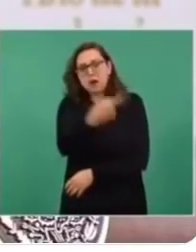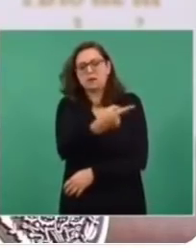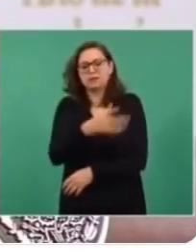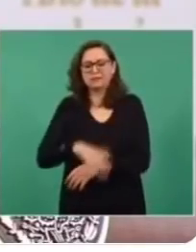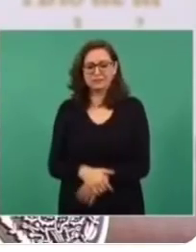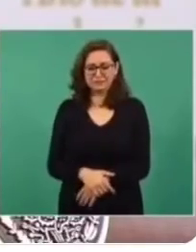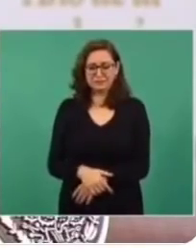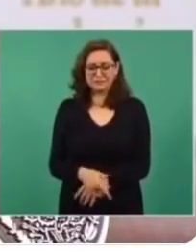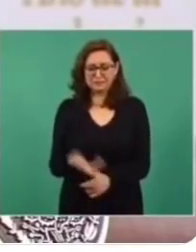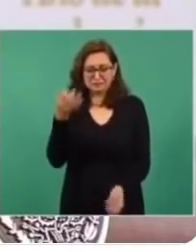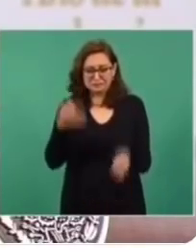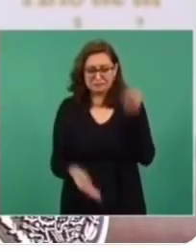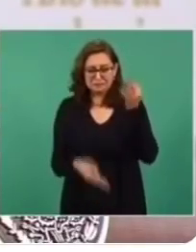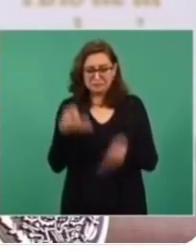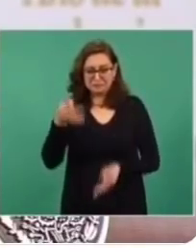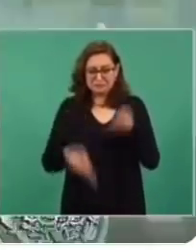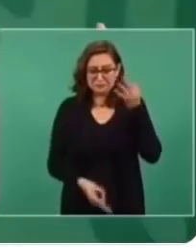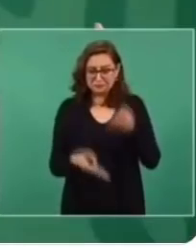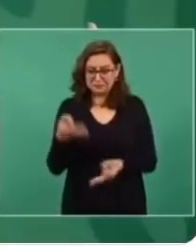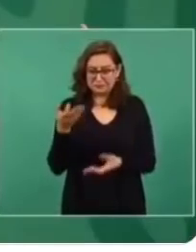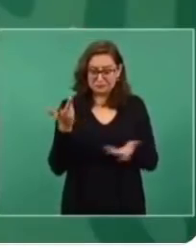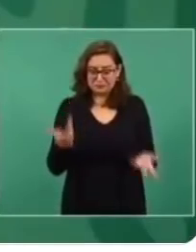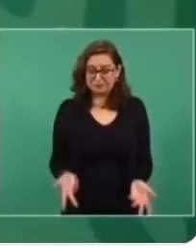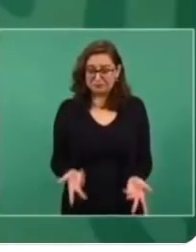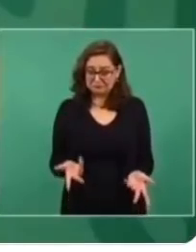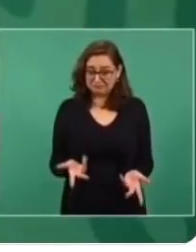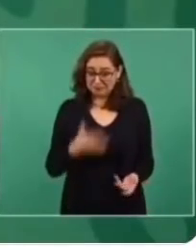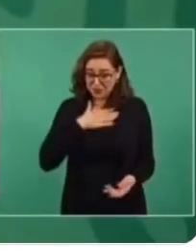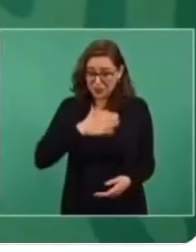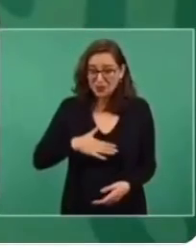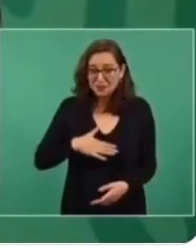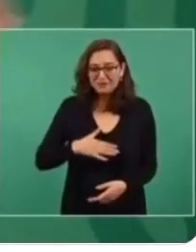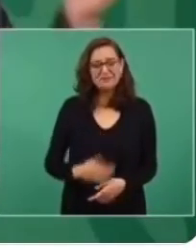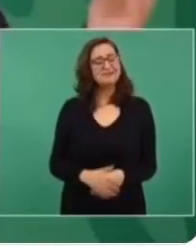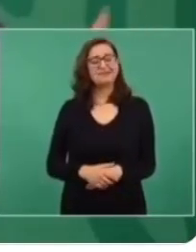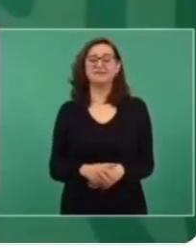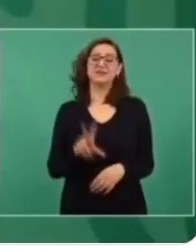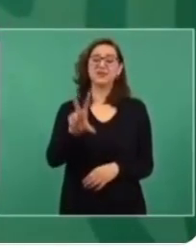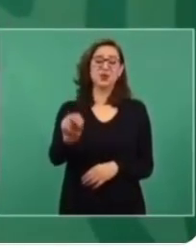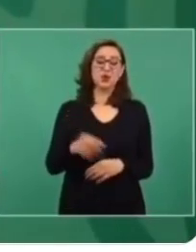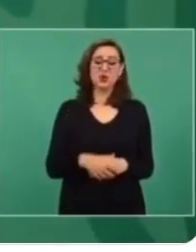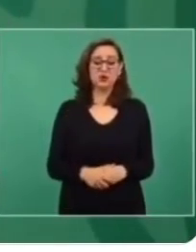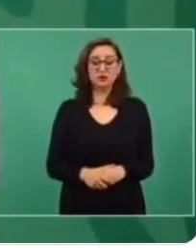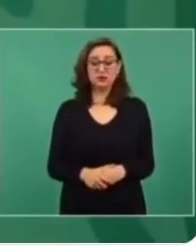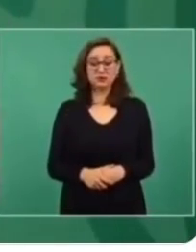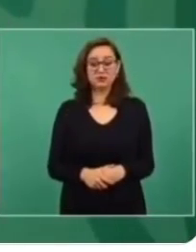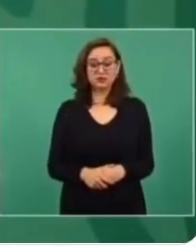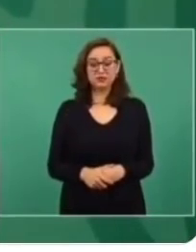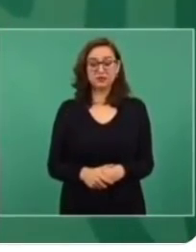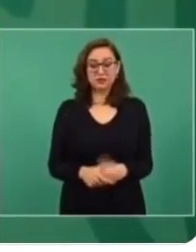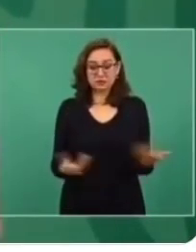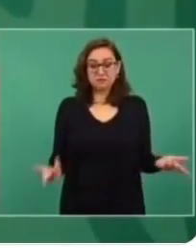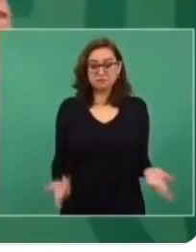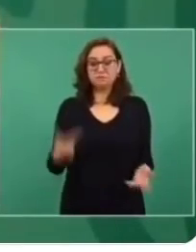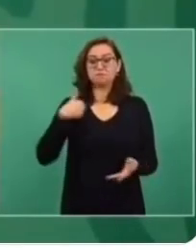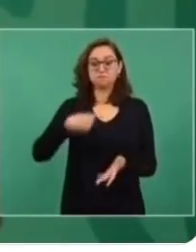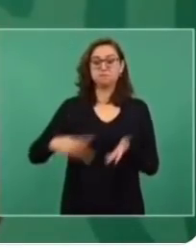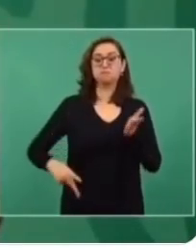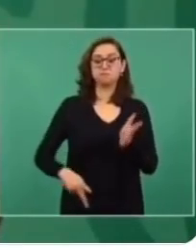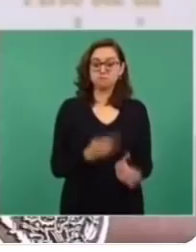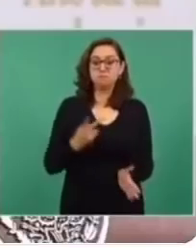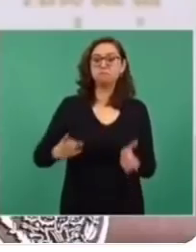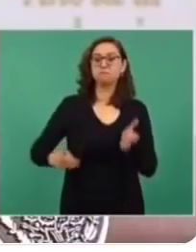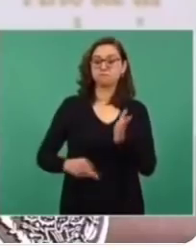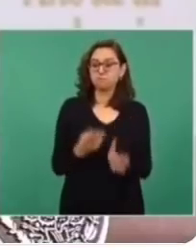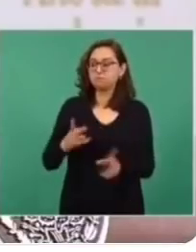hacer justicia agua anular la elección no entonces iba yo ahí la denuncia